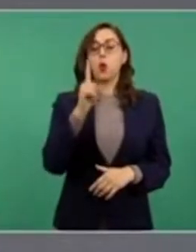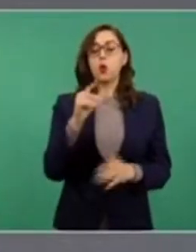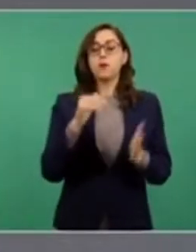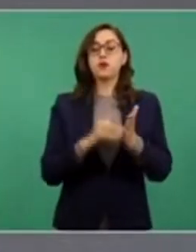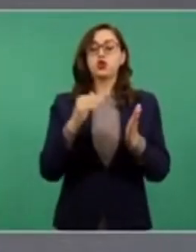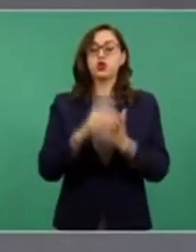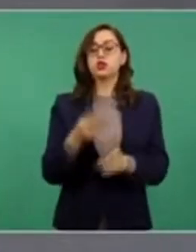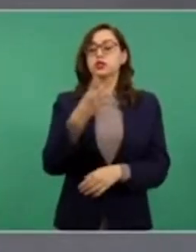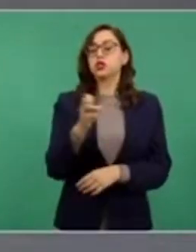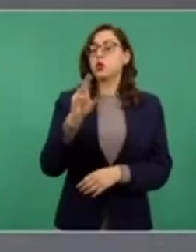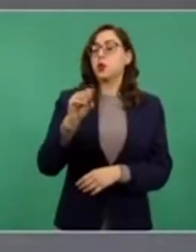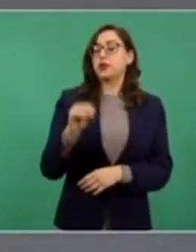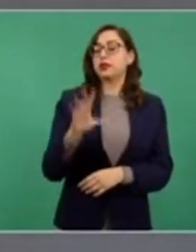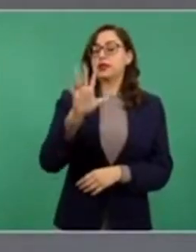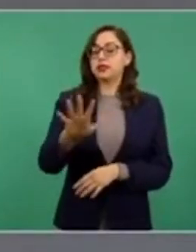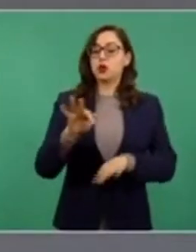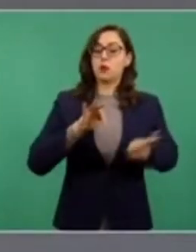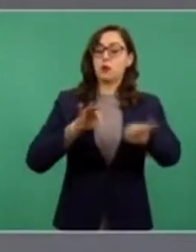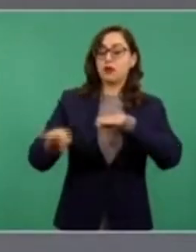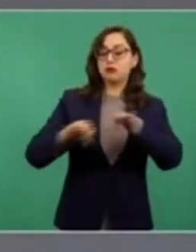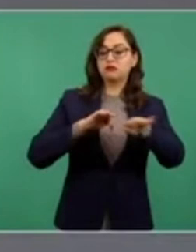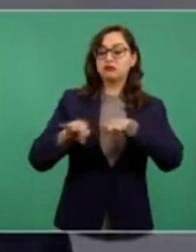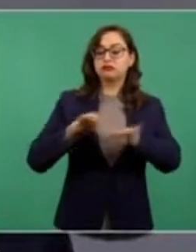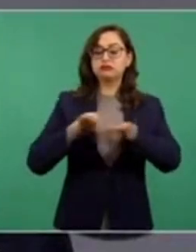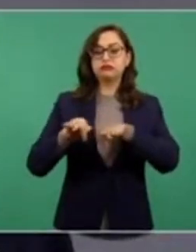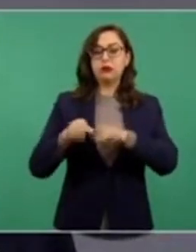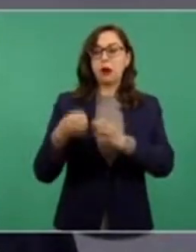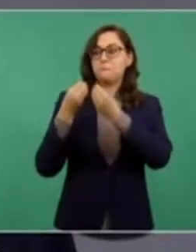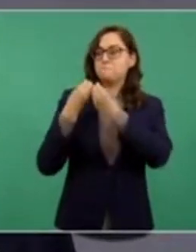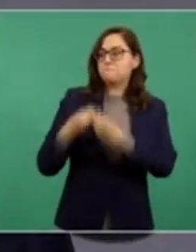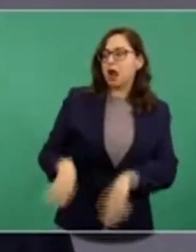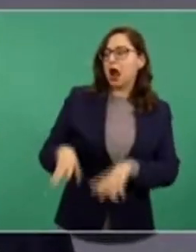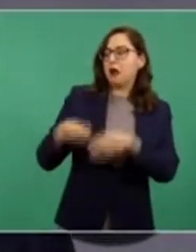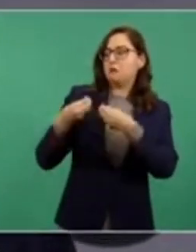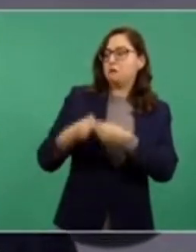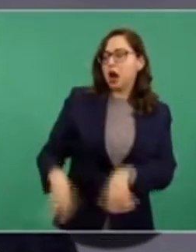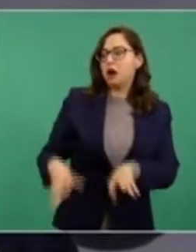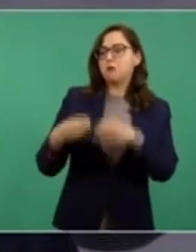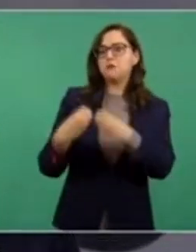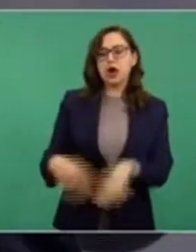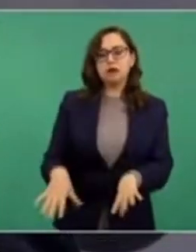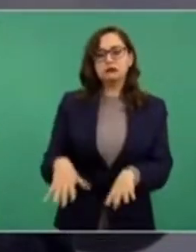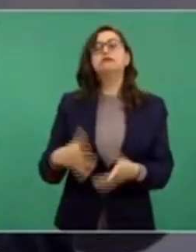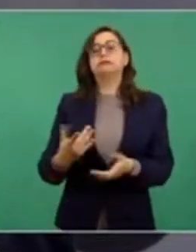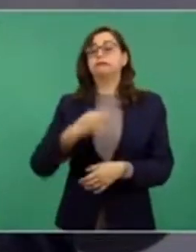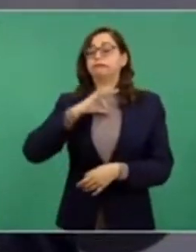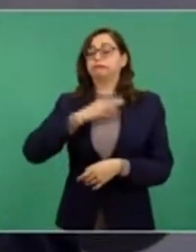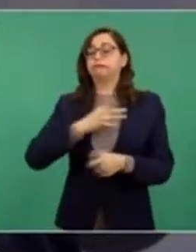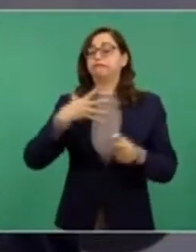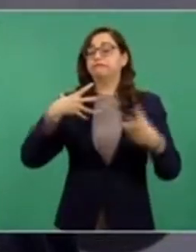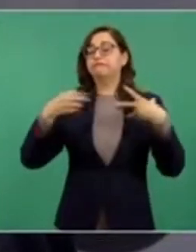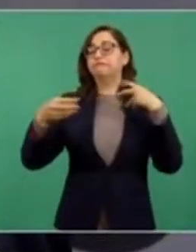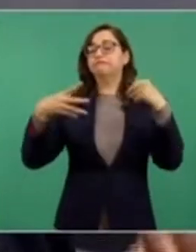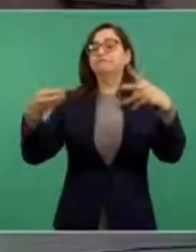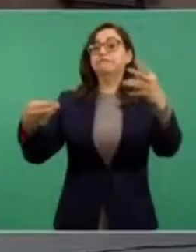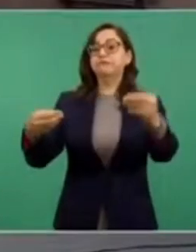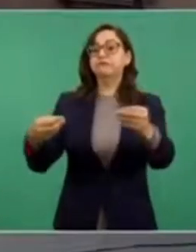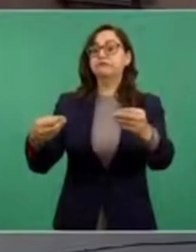1.395.000 empleos que se perdieron por la pandemia y se han creado